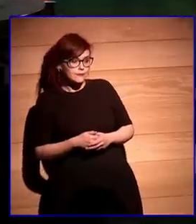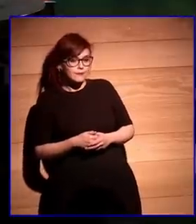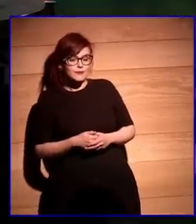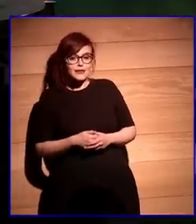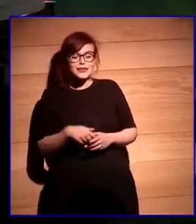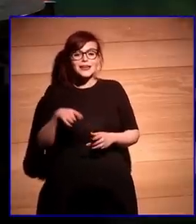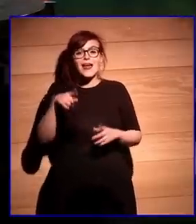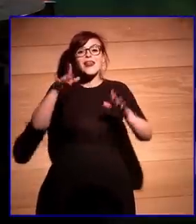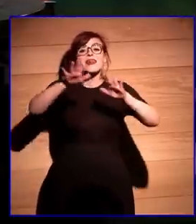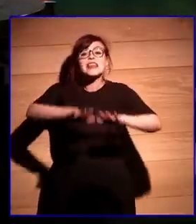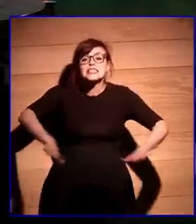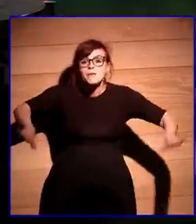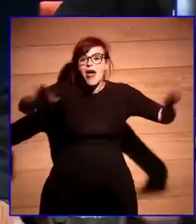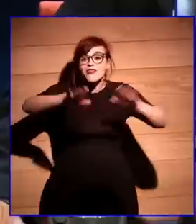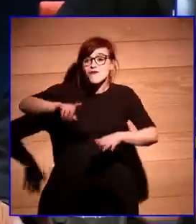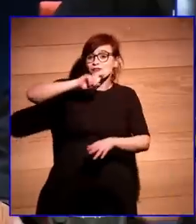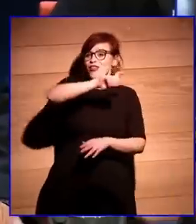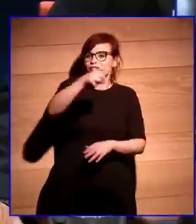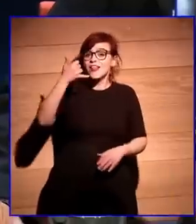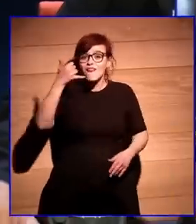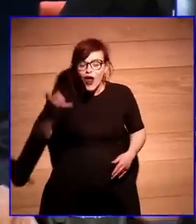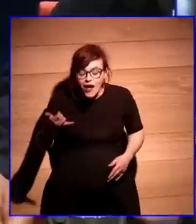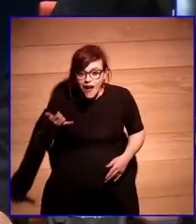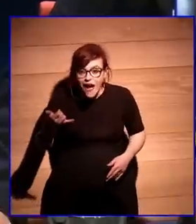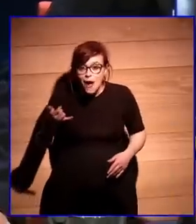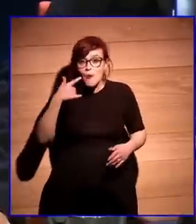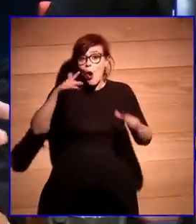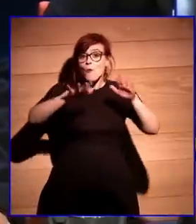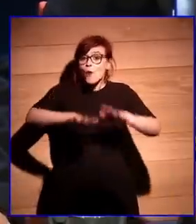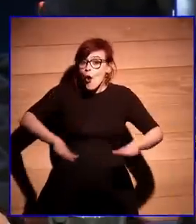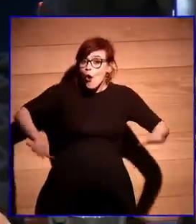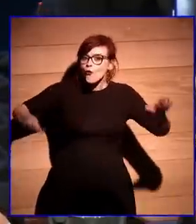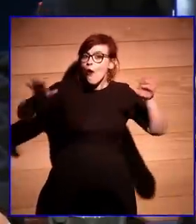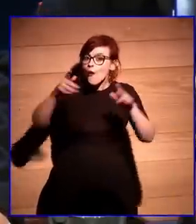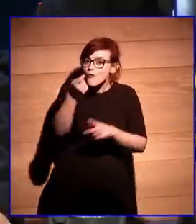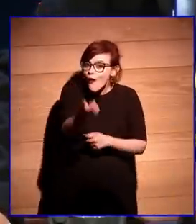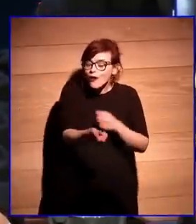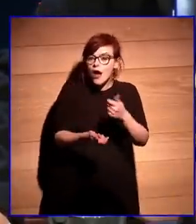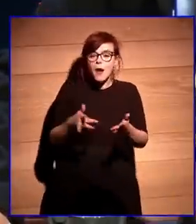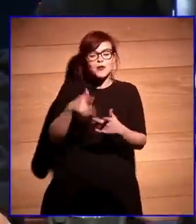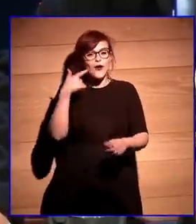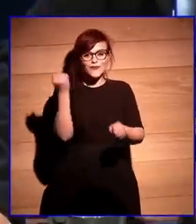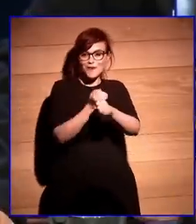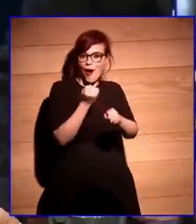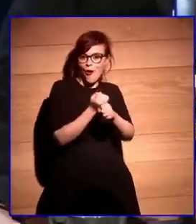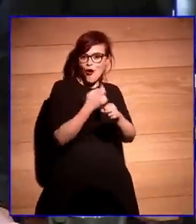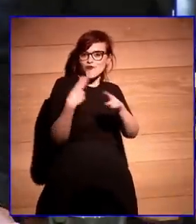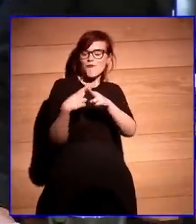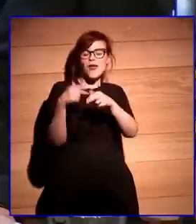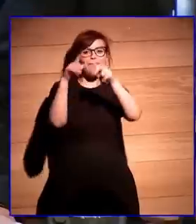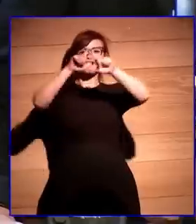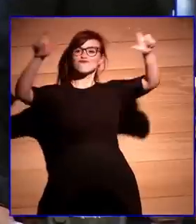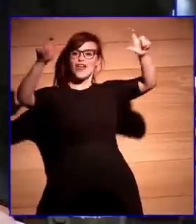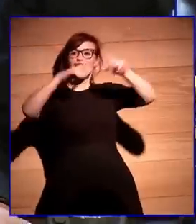Para ti era Despacio Fundación Telefónica. Entonces, van poco a poco, ¿no? Me hacía mucha gracia trabajar en un sitio que era Despacio.